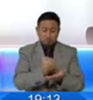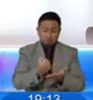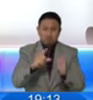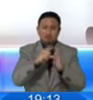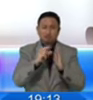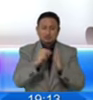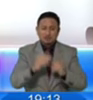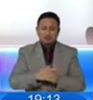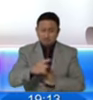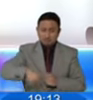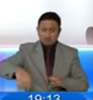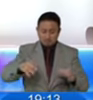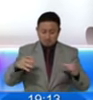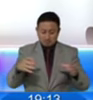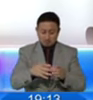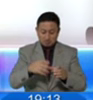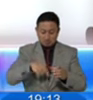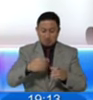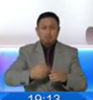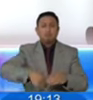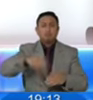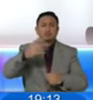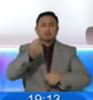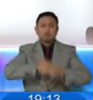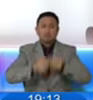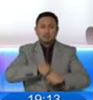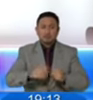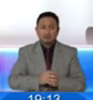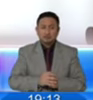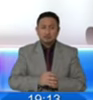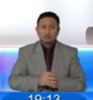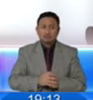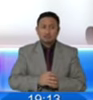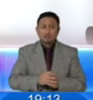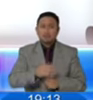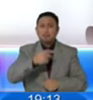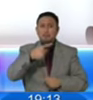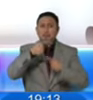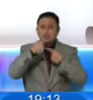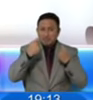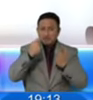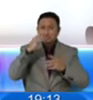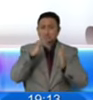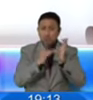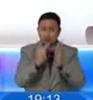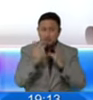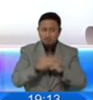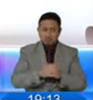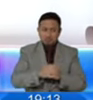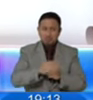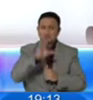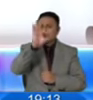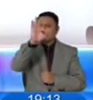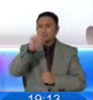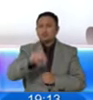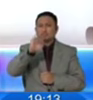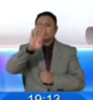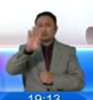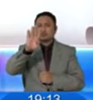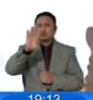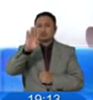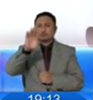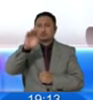SRI han generado mayores ventas en los últimos meses, marzo y abril, por ejemplo, en una recaudación de 9 y